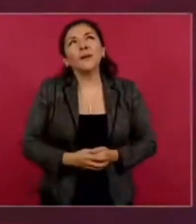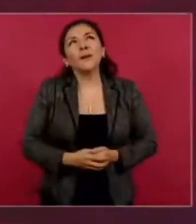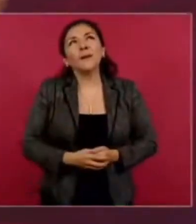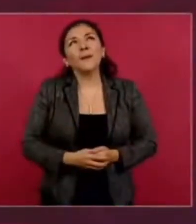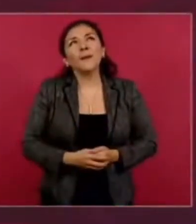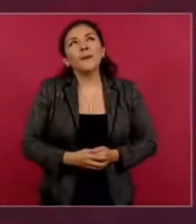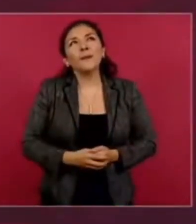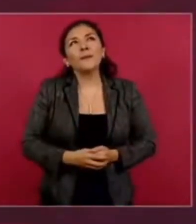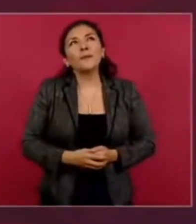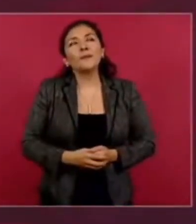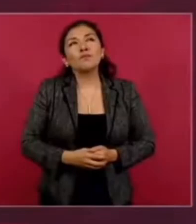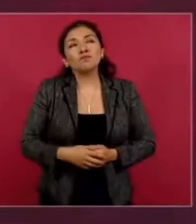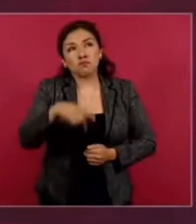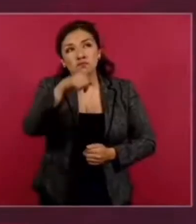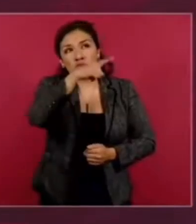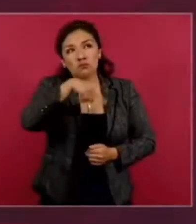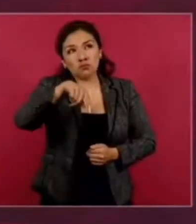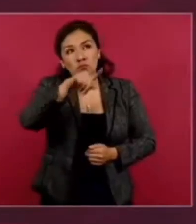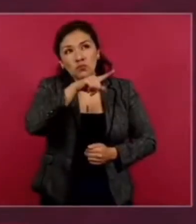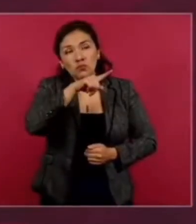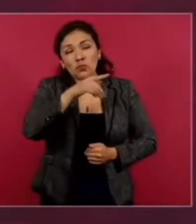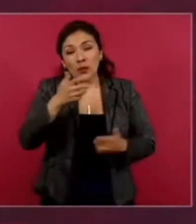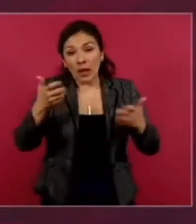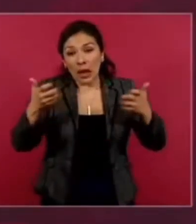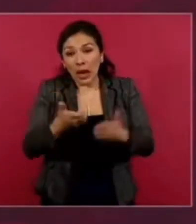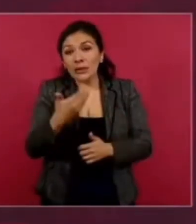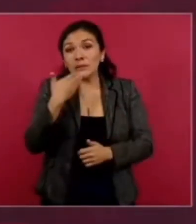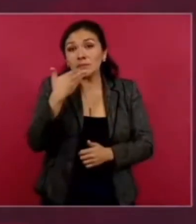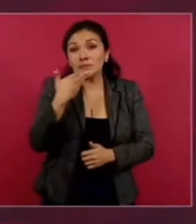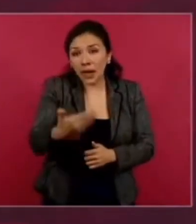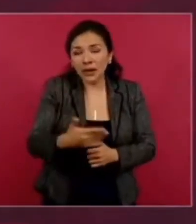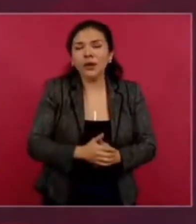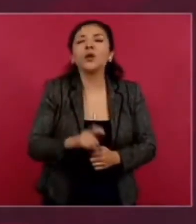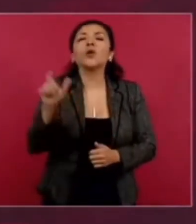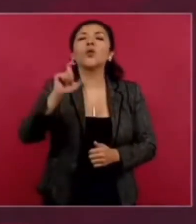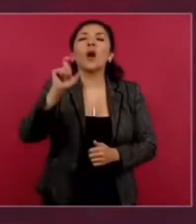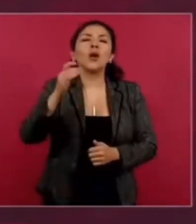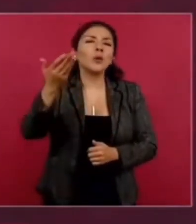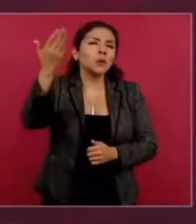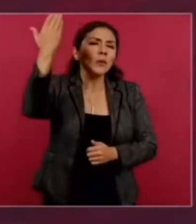que hicieron bien fue cuando lo de Agua Blanca,